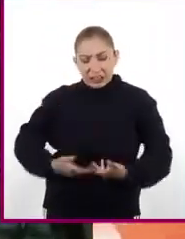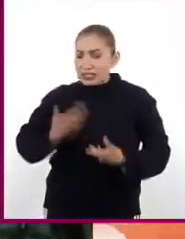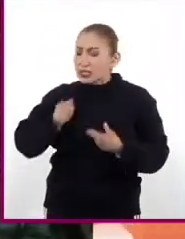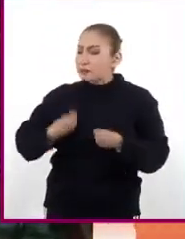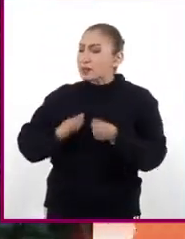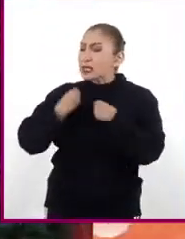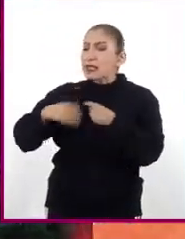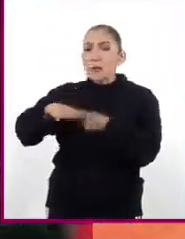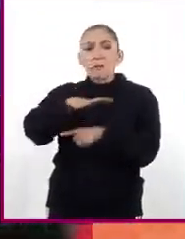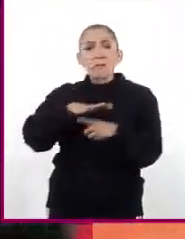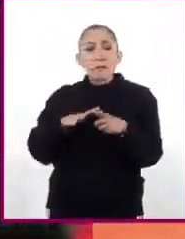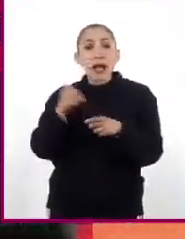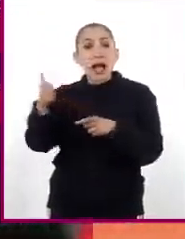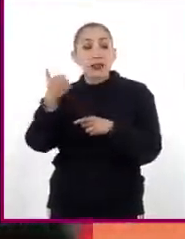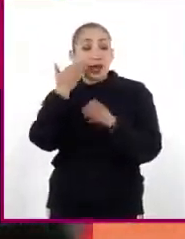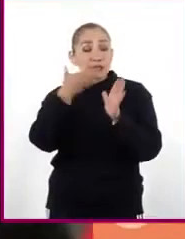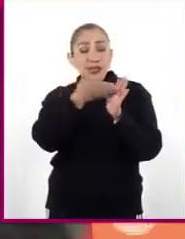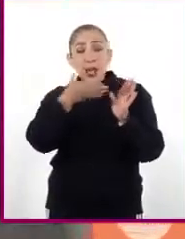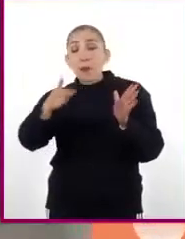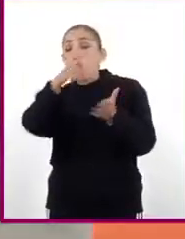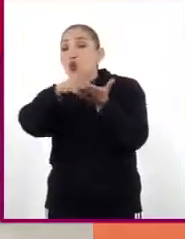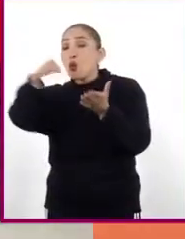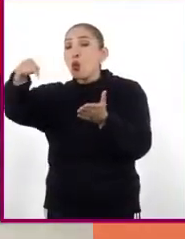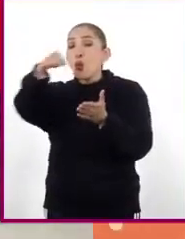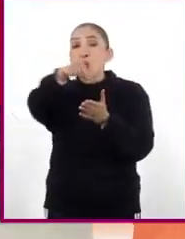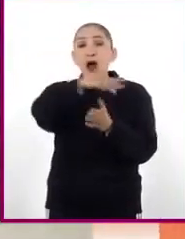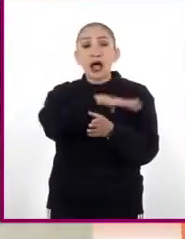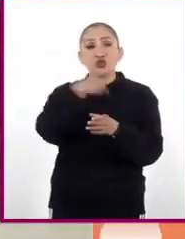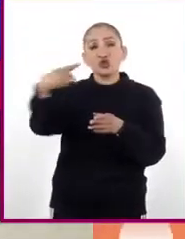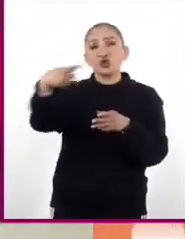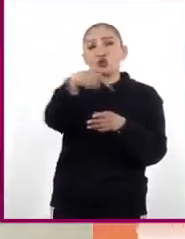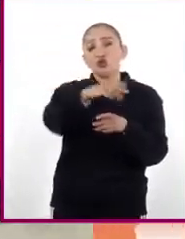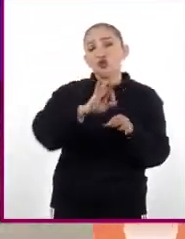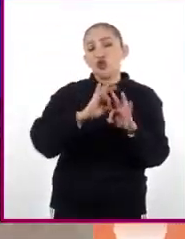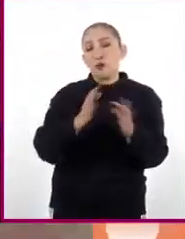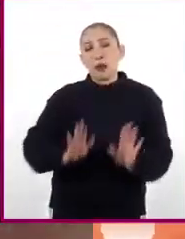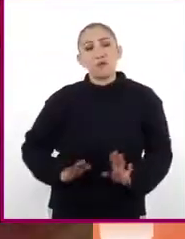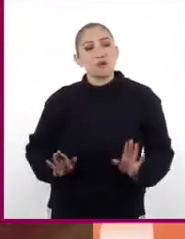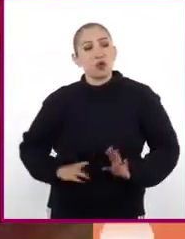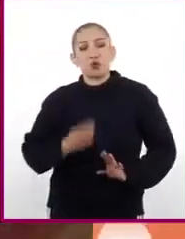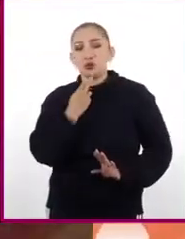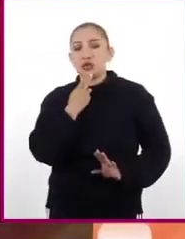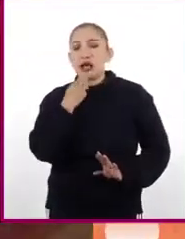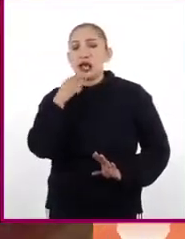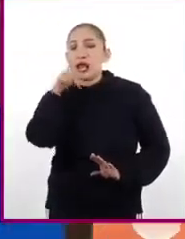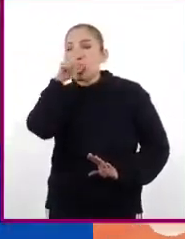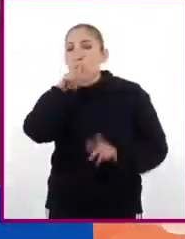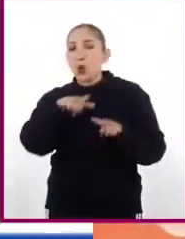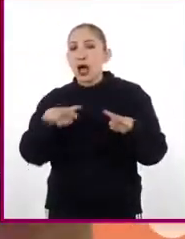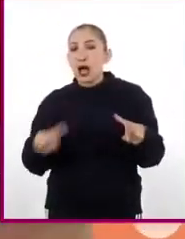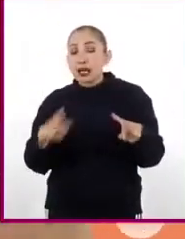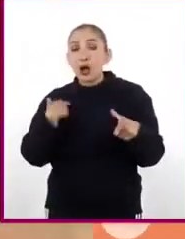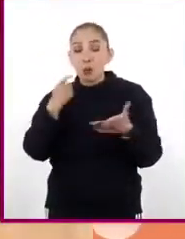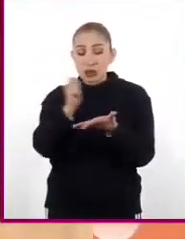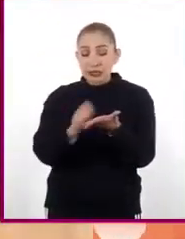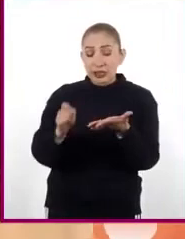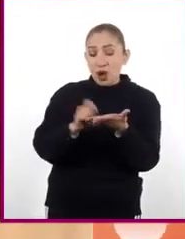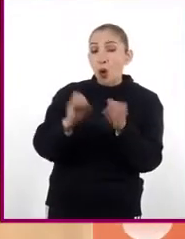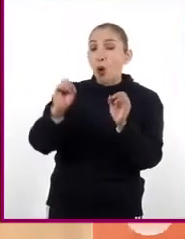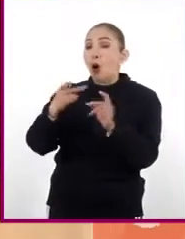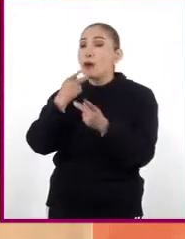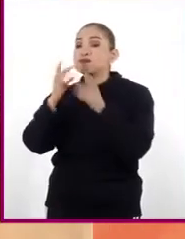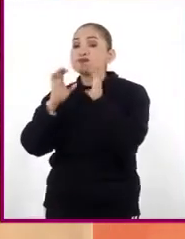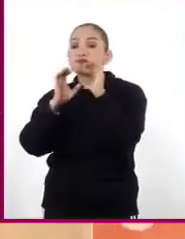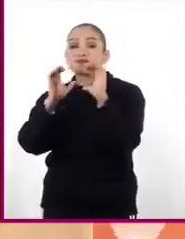entorno. Cada época y lugar ha desarrollado formas particulares de utilizarlo, tanto de forma escrita como